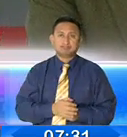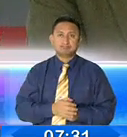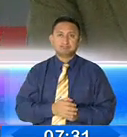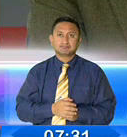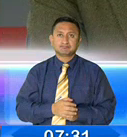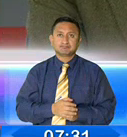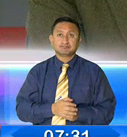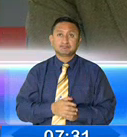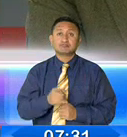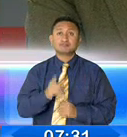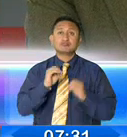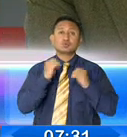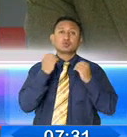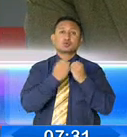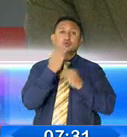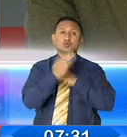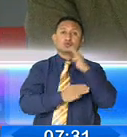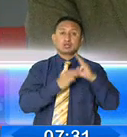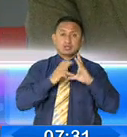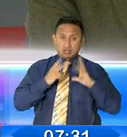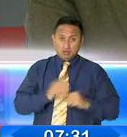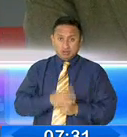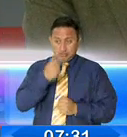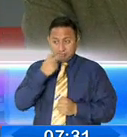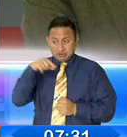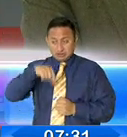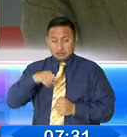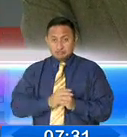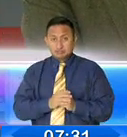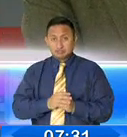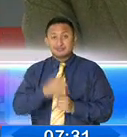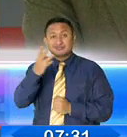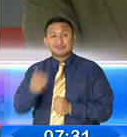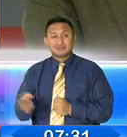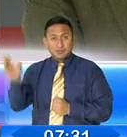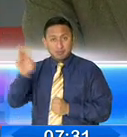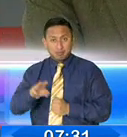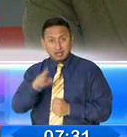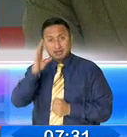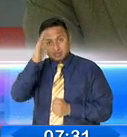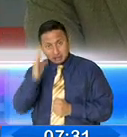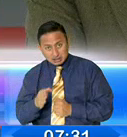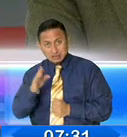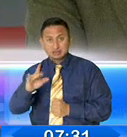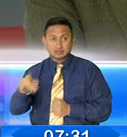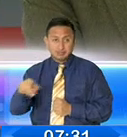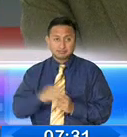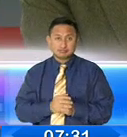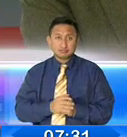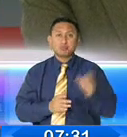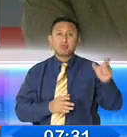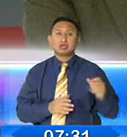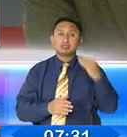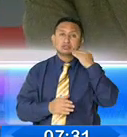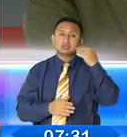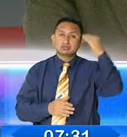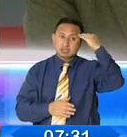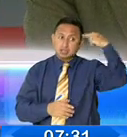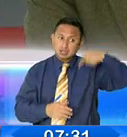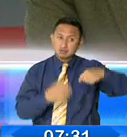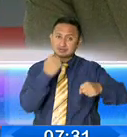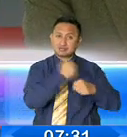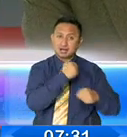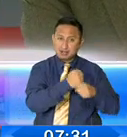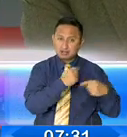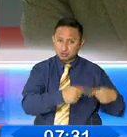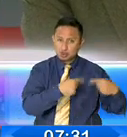las variantes que hemos estado hablando con la movilidad, que también tiene que ver con los adultos jóvenes, los adultos que económicamente están activos, y